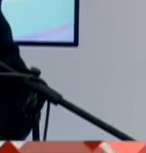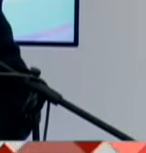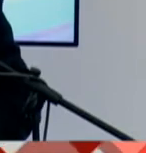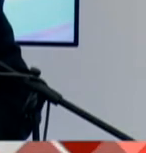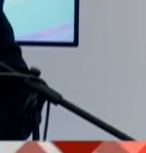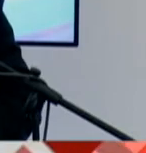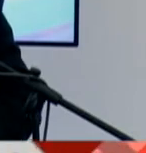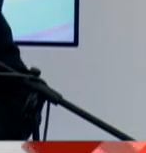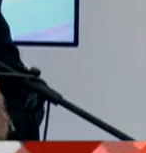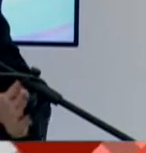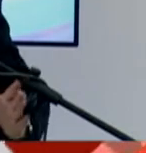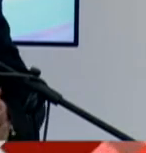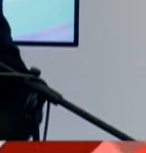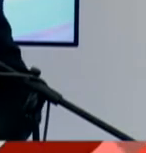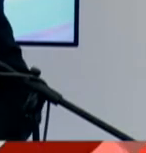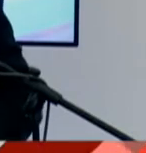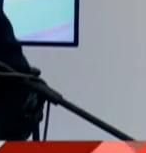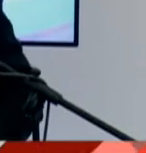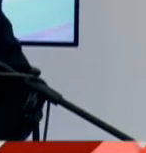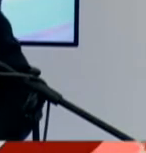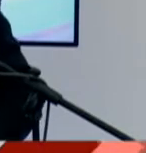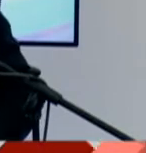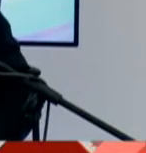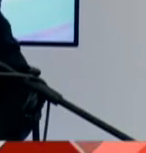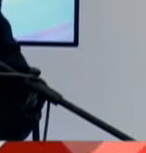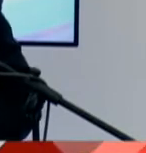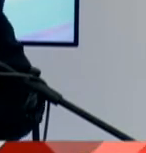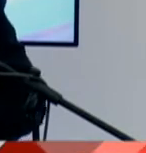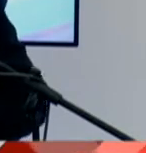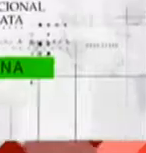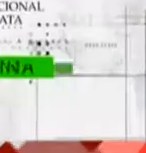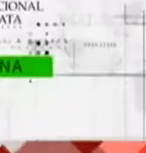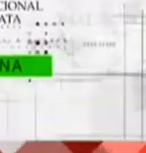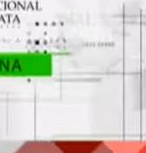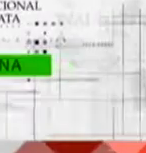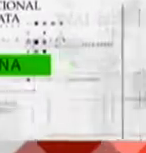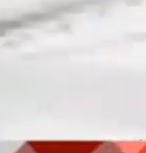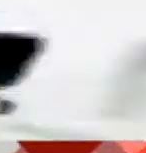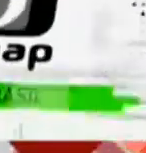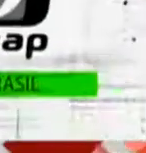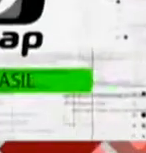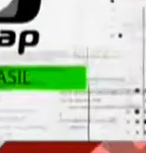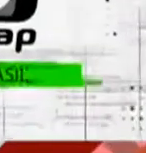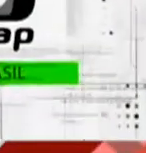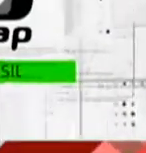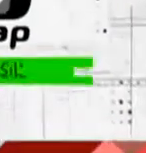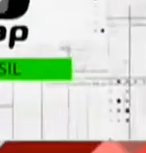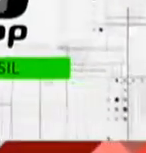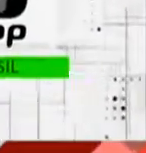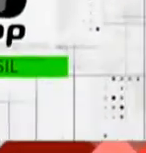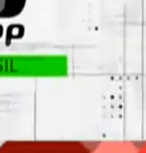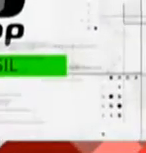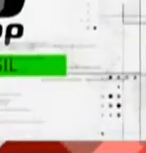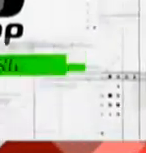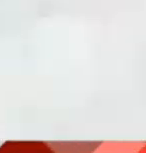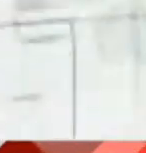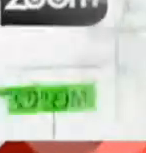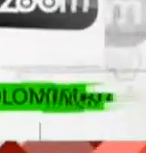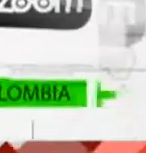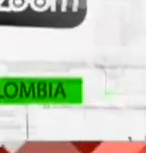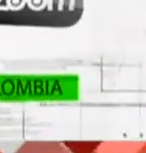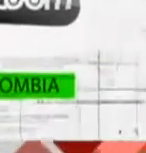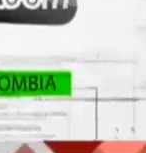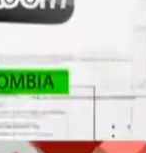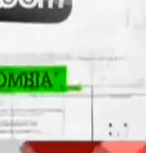28 minutos que recoge los mejores sucesos de la ciencia y la cultura. Contará con el apoyo de la Asociación de Televisoras Educativas